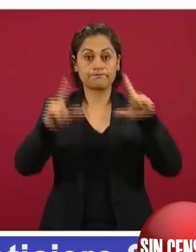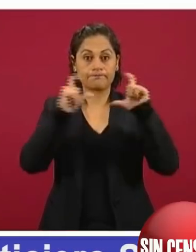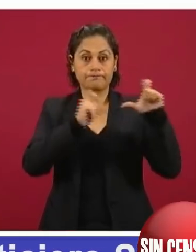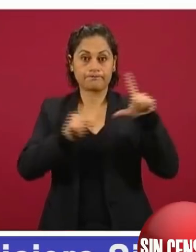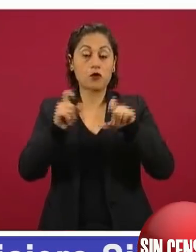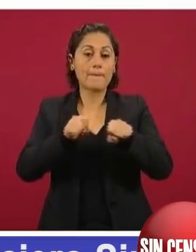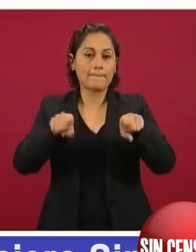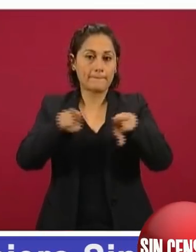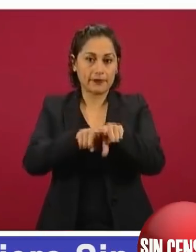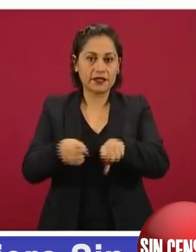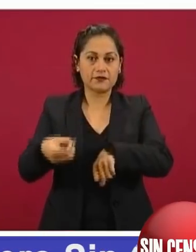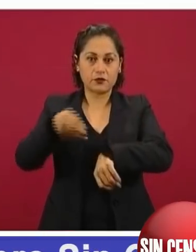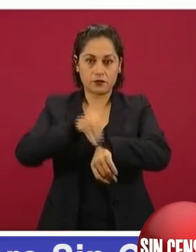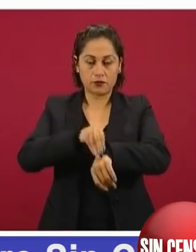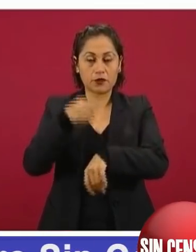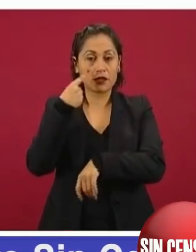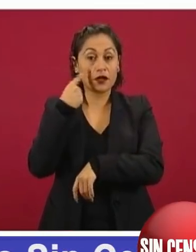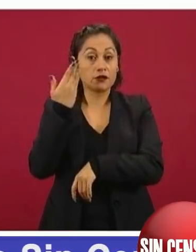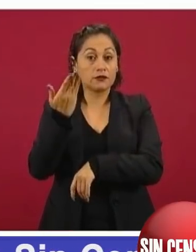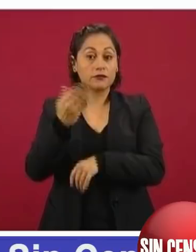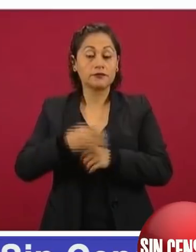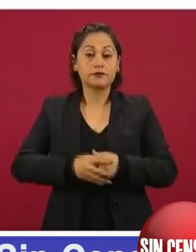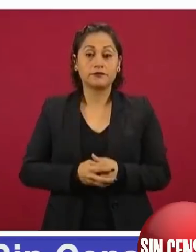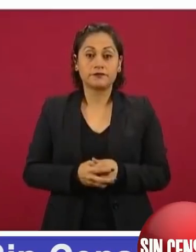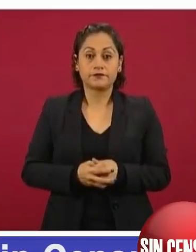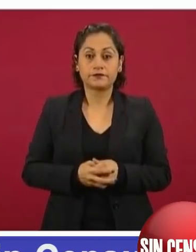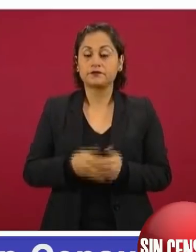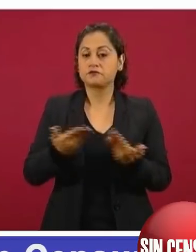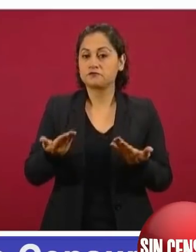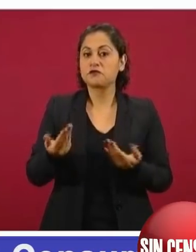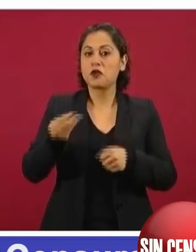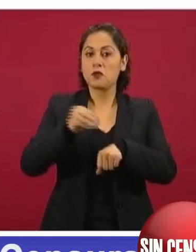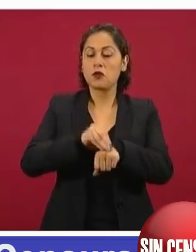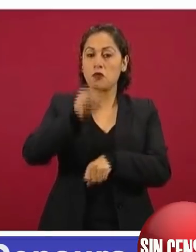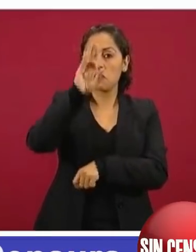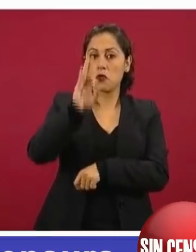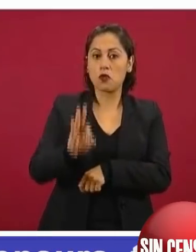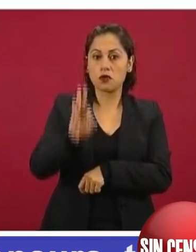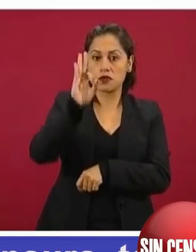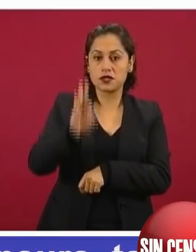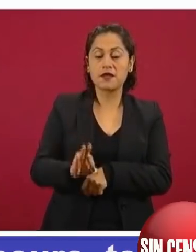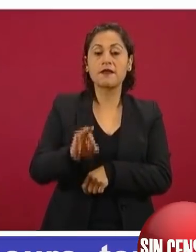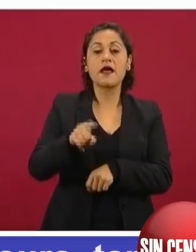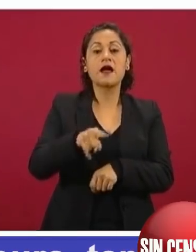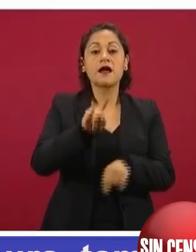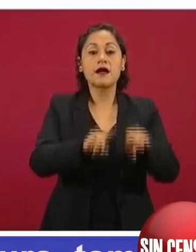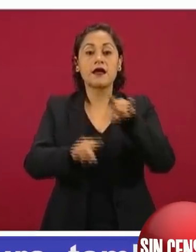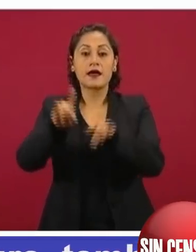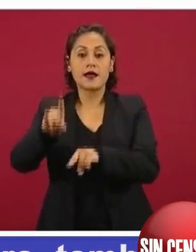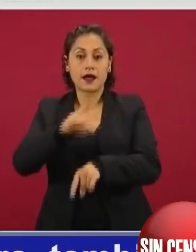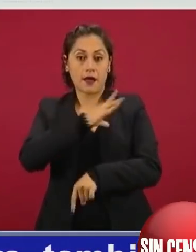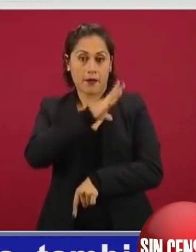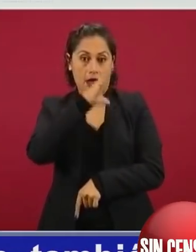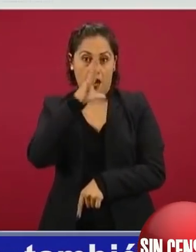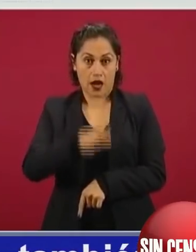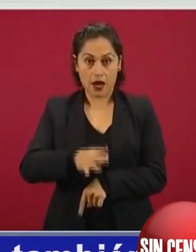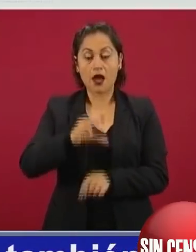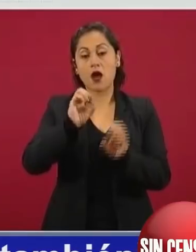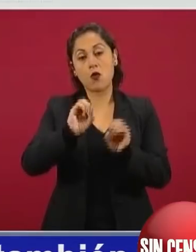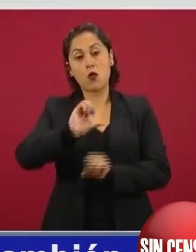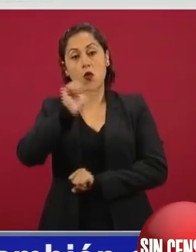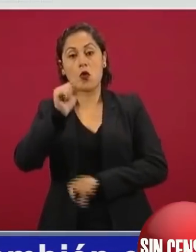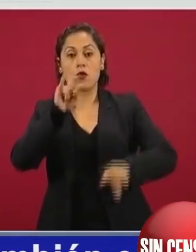etiquetas que son la ocupación en términos de porcentaje de las camas generales y las camas con ventilador para